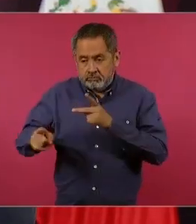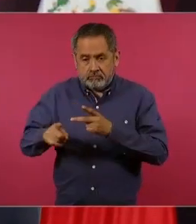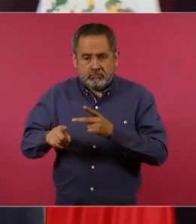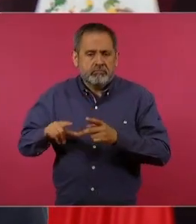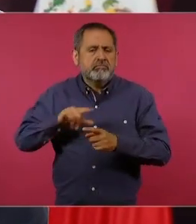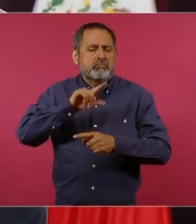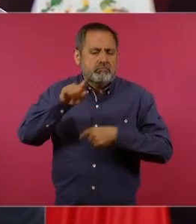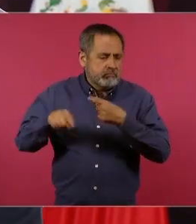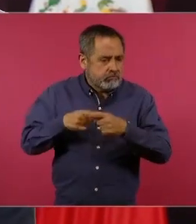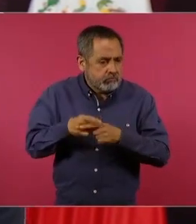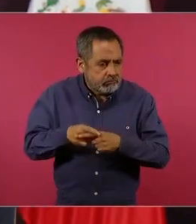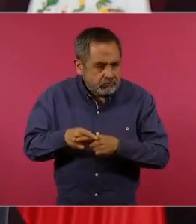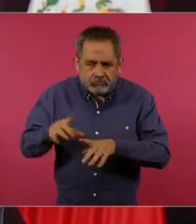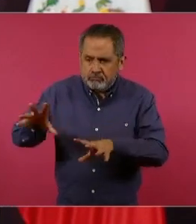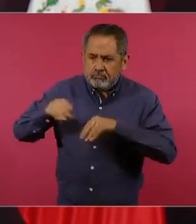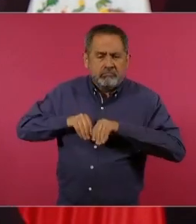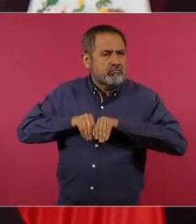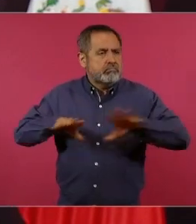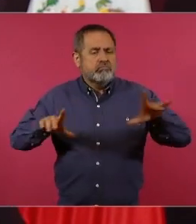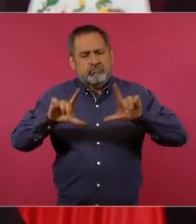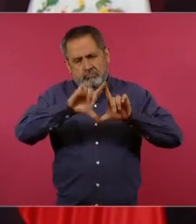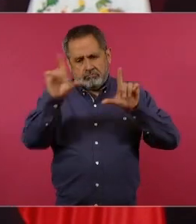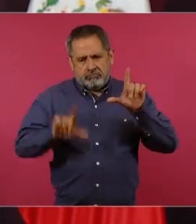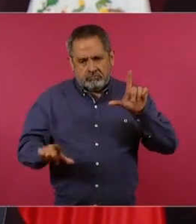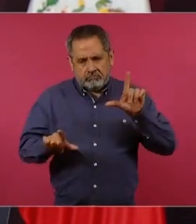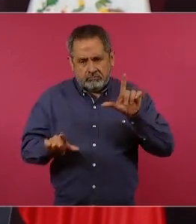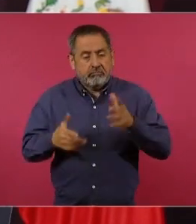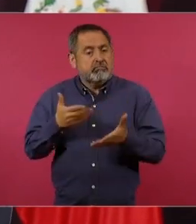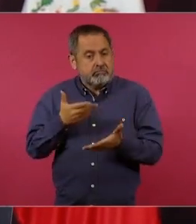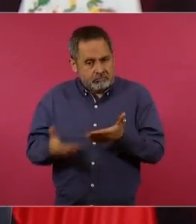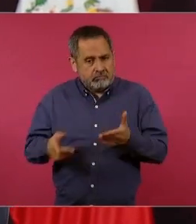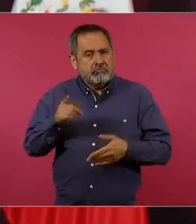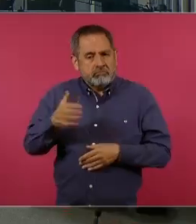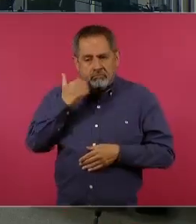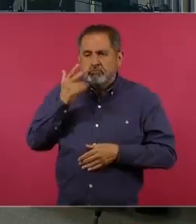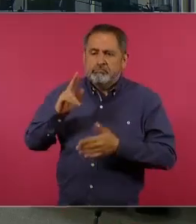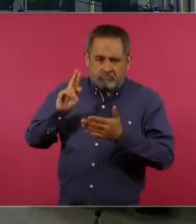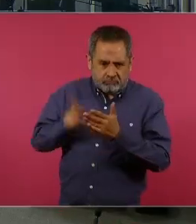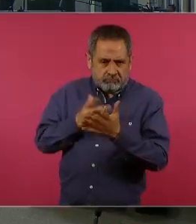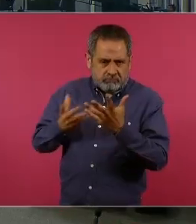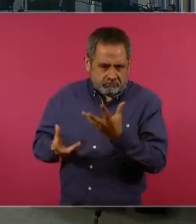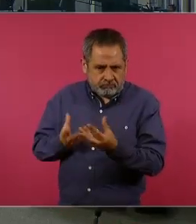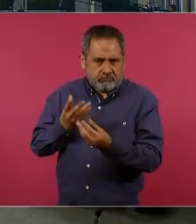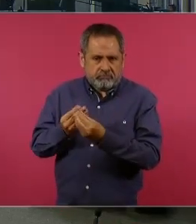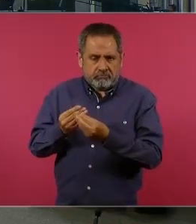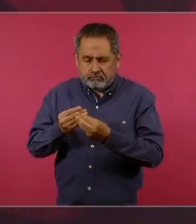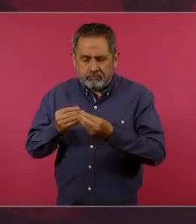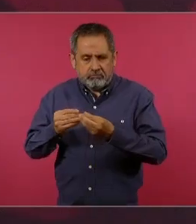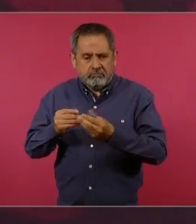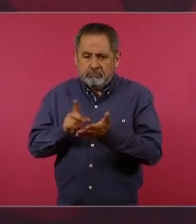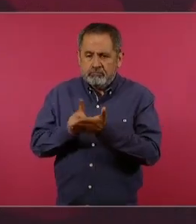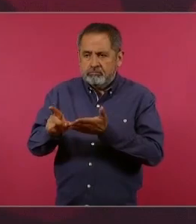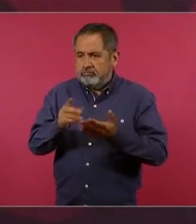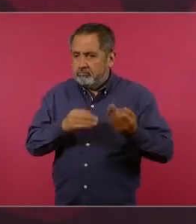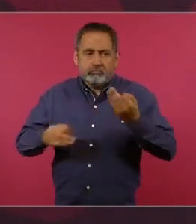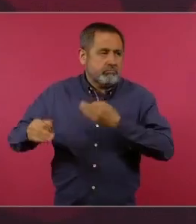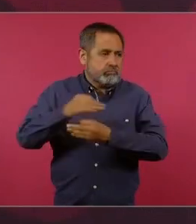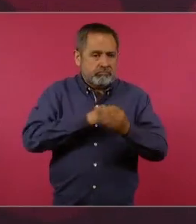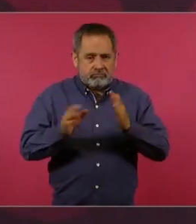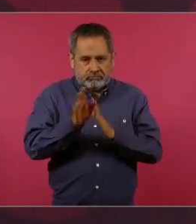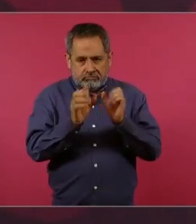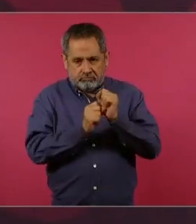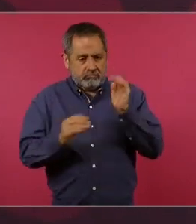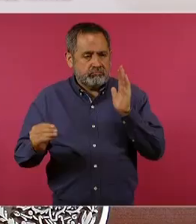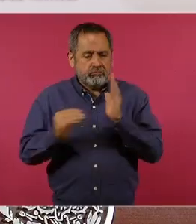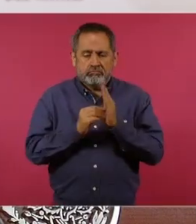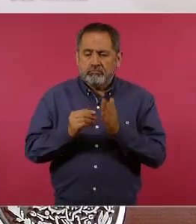nosotros lo aplicamos a nivel nacional y ahora quiere convertirlo en derecho constitucional. Está muy